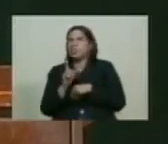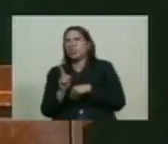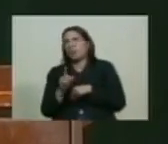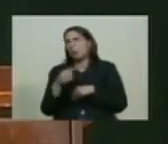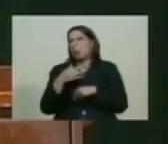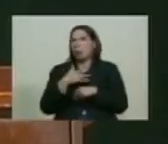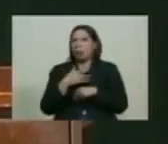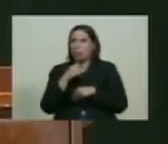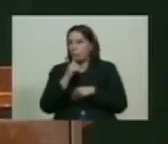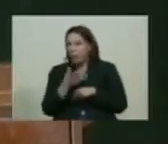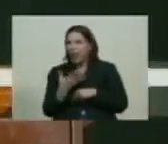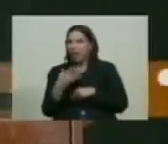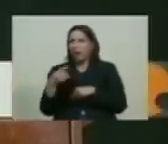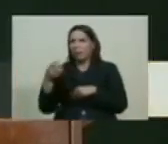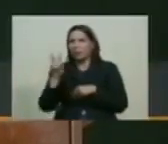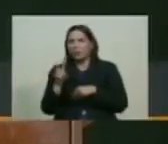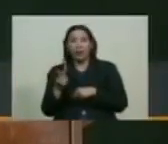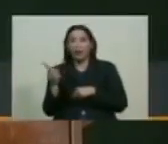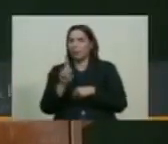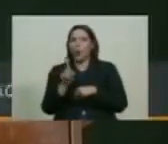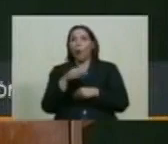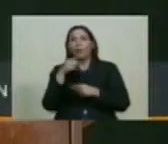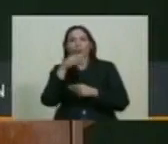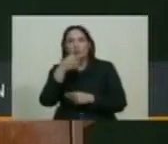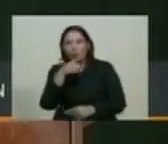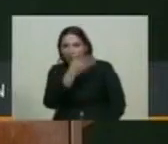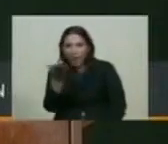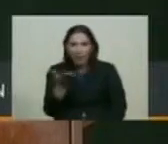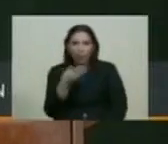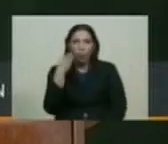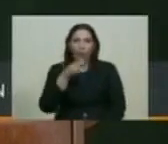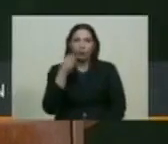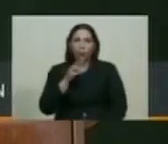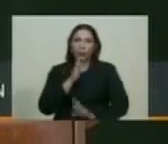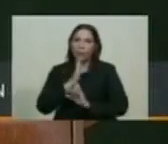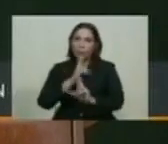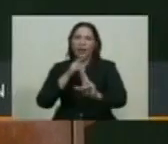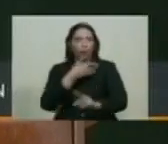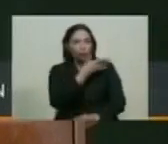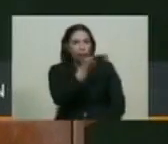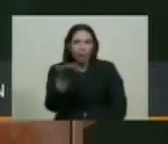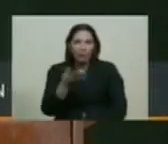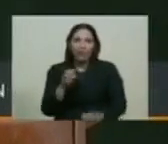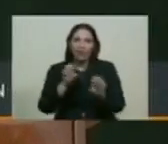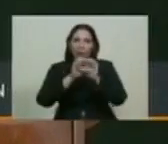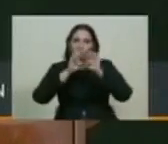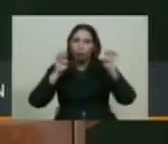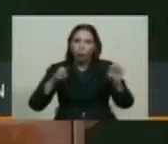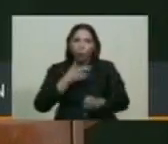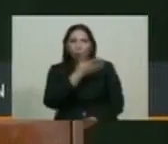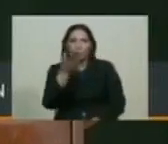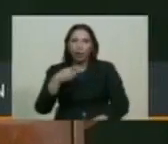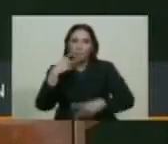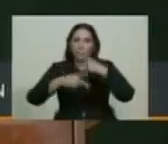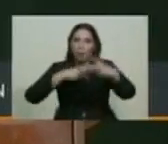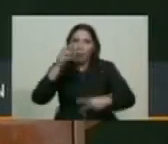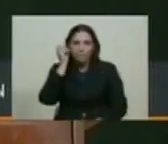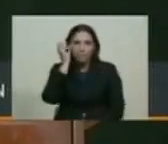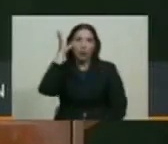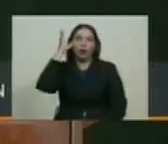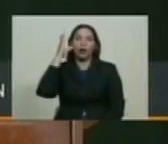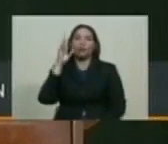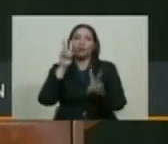mejor respuesta a esa campaña. Ustedes son una juventud que estudia, que innova, que produce y que se